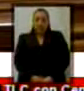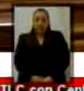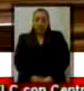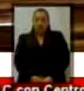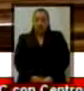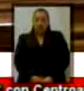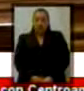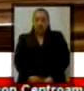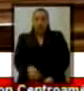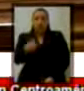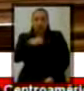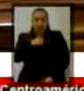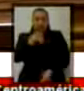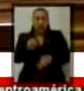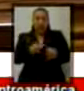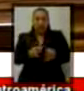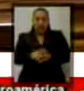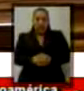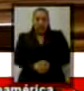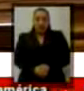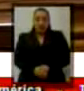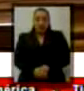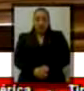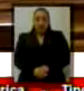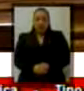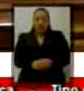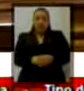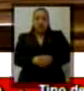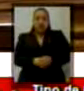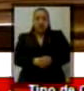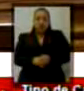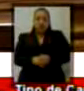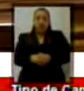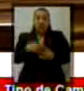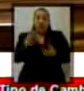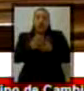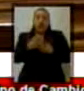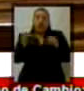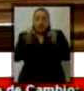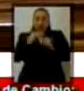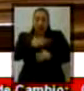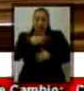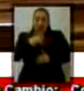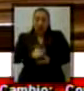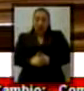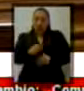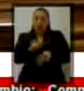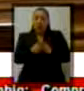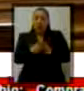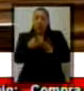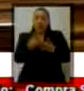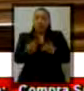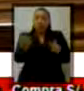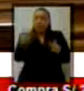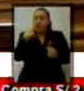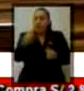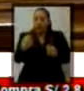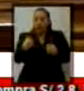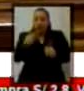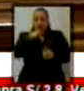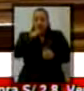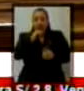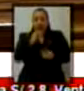Lo que hemos explicado, el atentado contra la integridad de las personas, luego la idealización que tiene, pues la